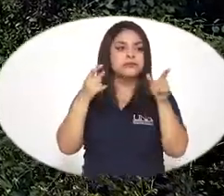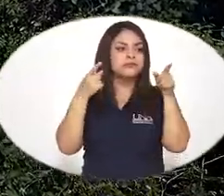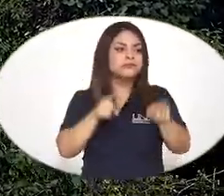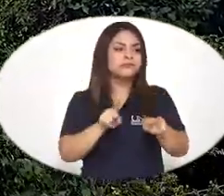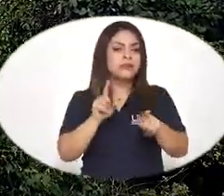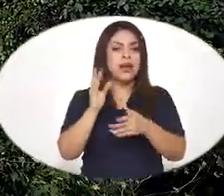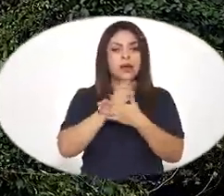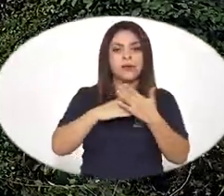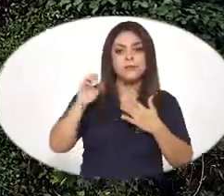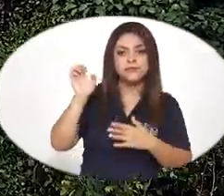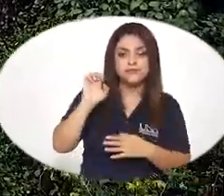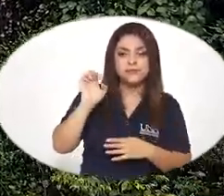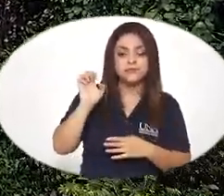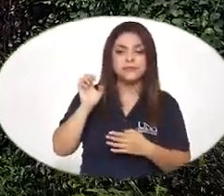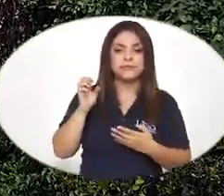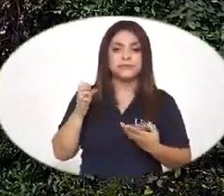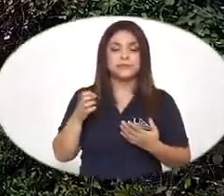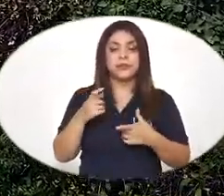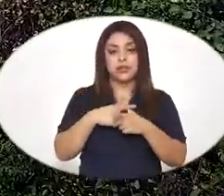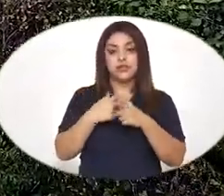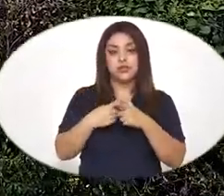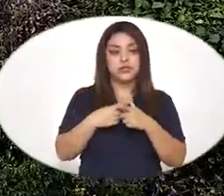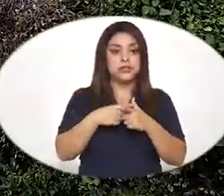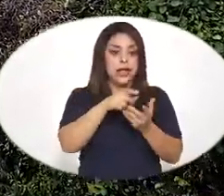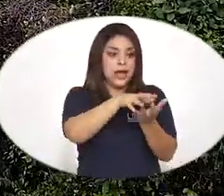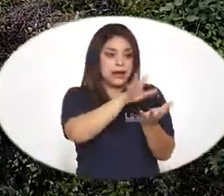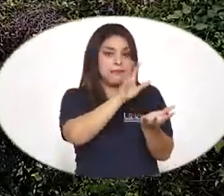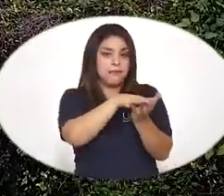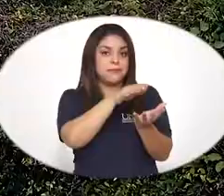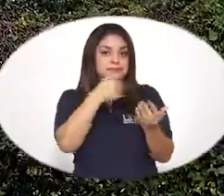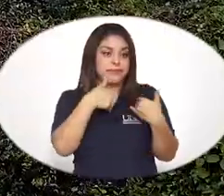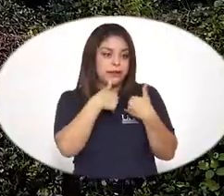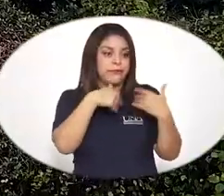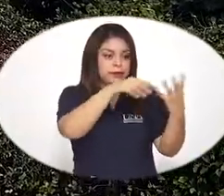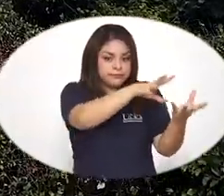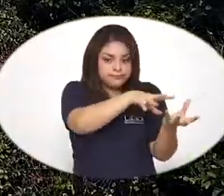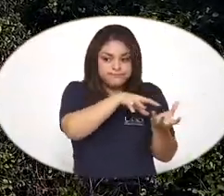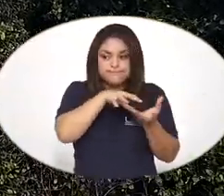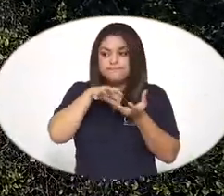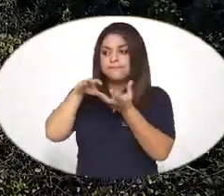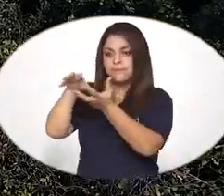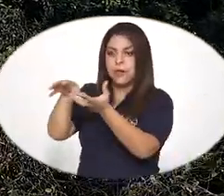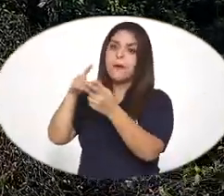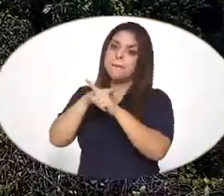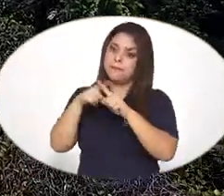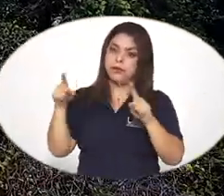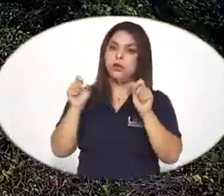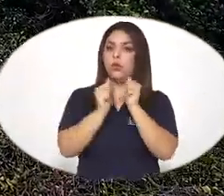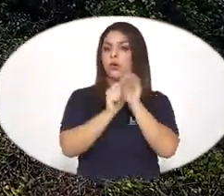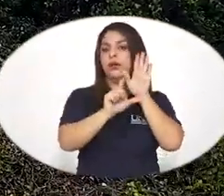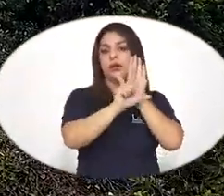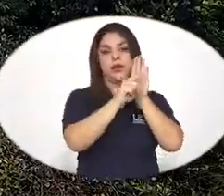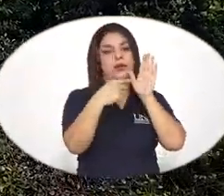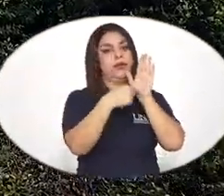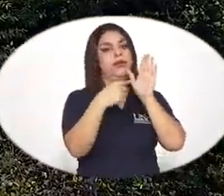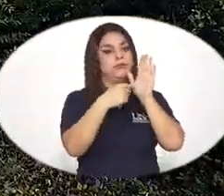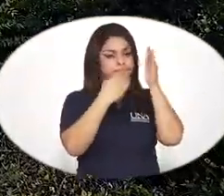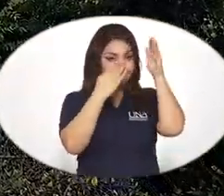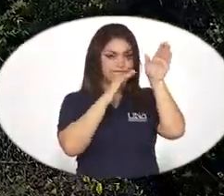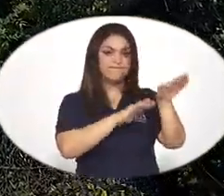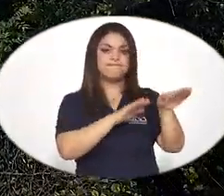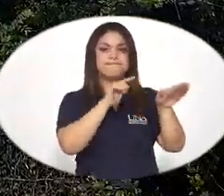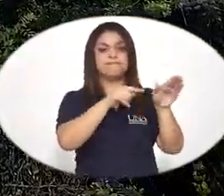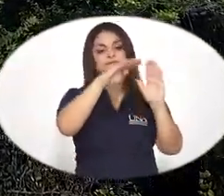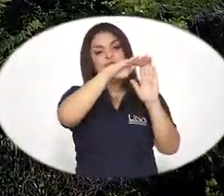caso de que haya una situación con un cocodrilo. Se saque este animal del medio, pero que se haga dentro de los parámetros que la Ley